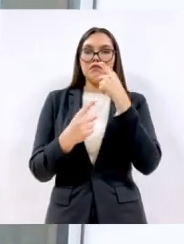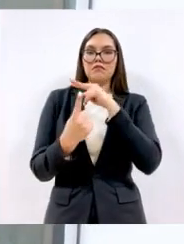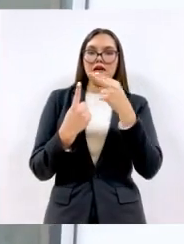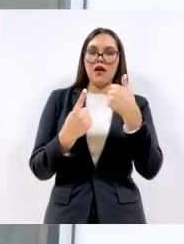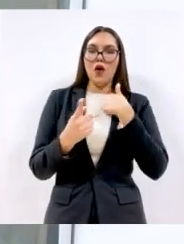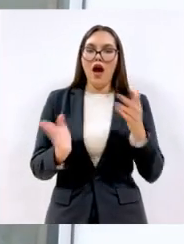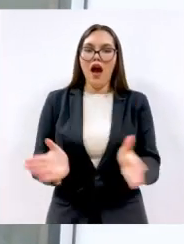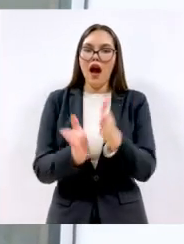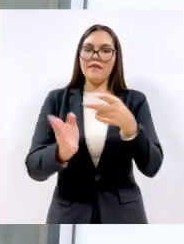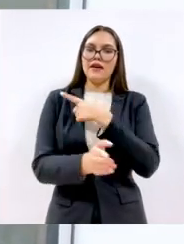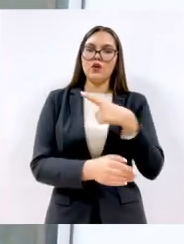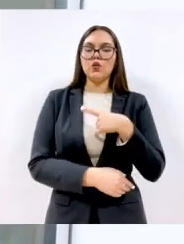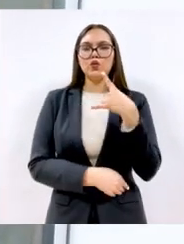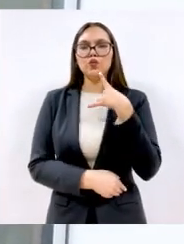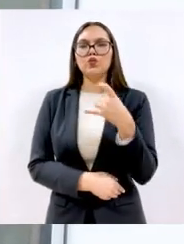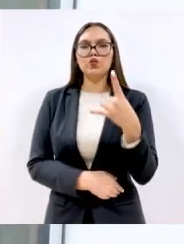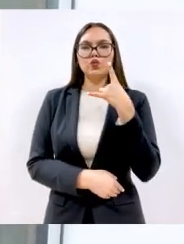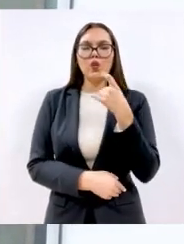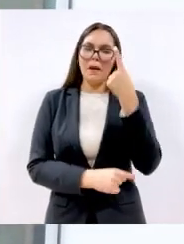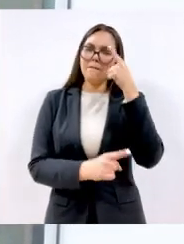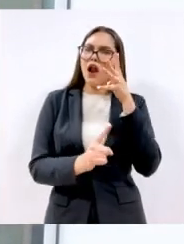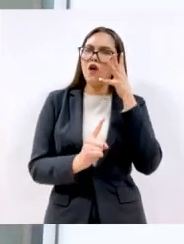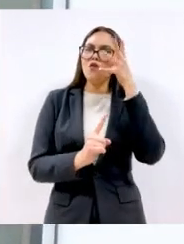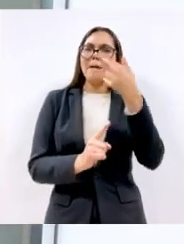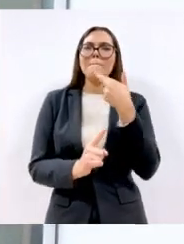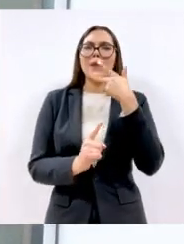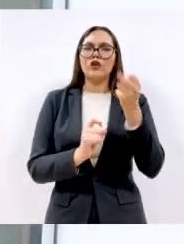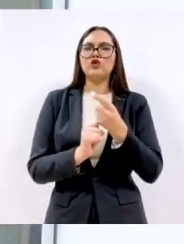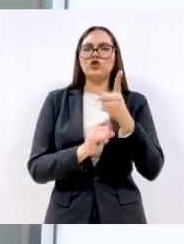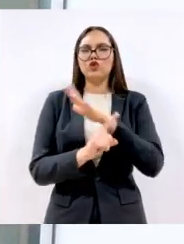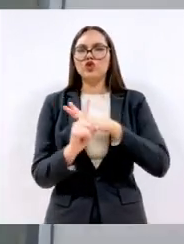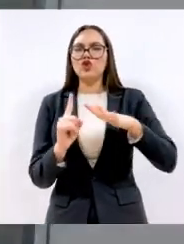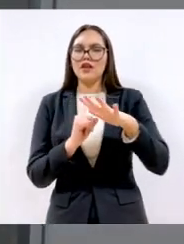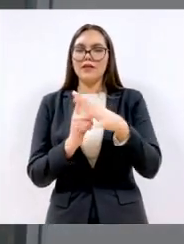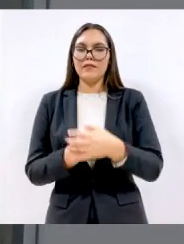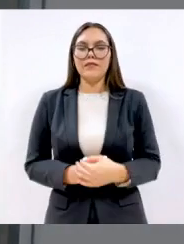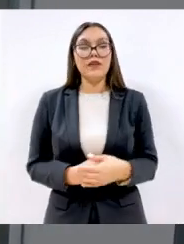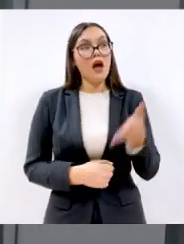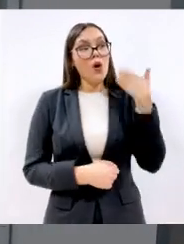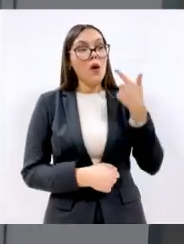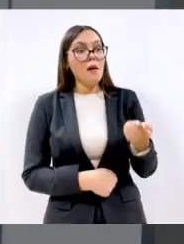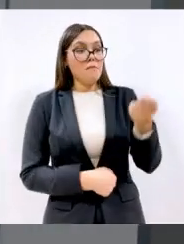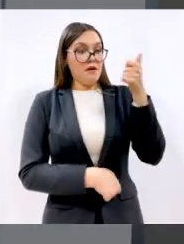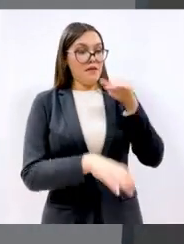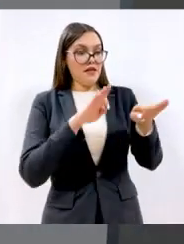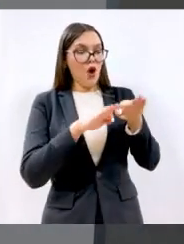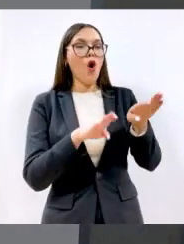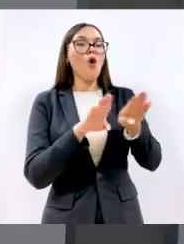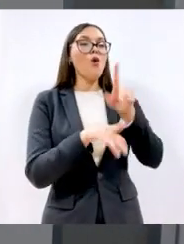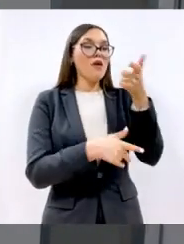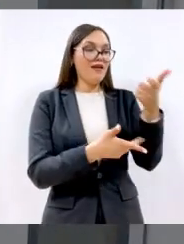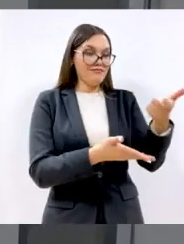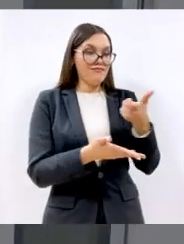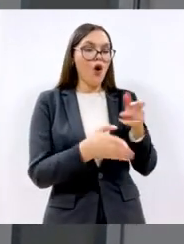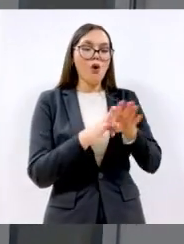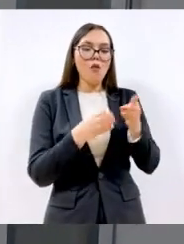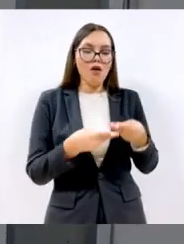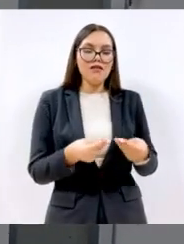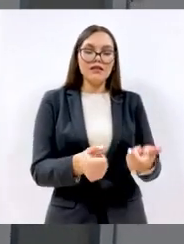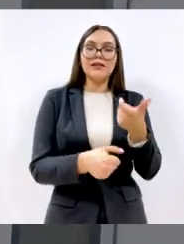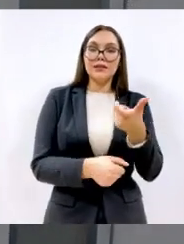y me dieron ánimos para luchar por una sociedad y un mundo mejor. ¿Cuál fue tu primer trabajo y en qué gastaste tu primer